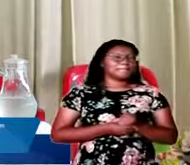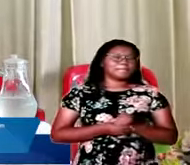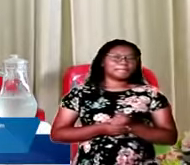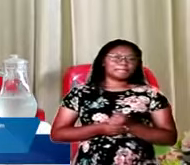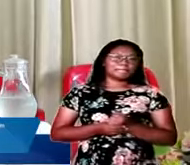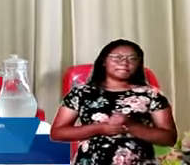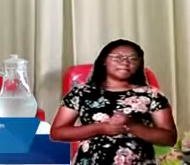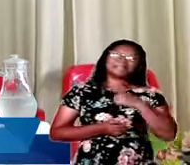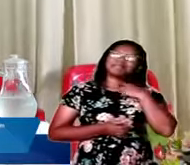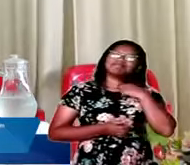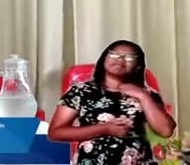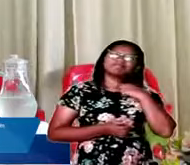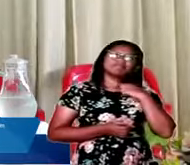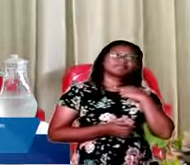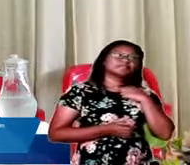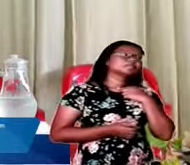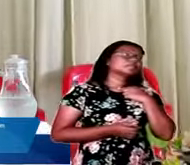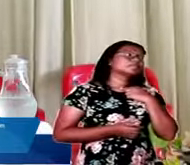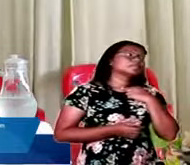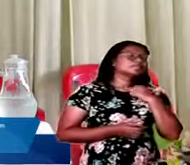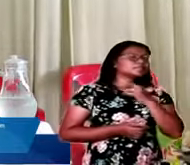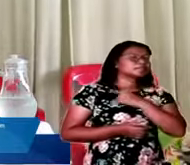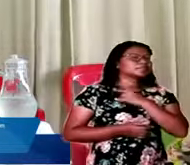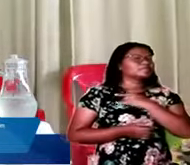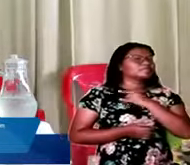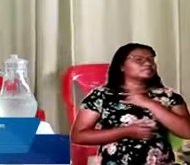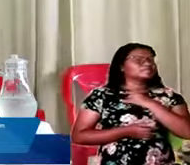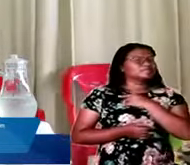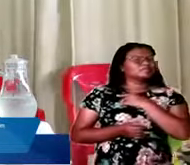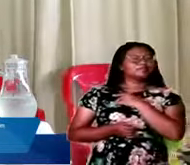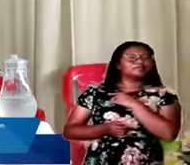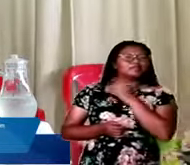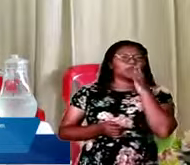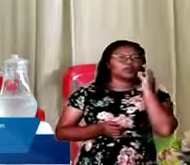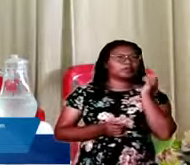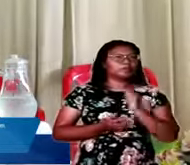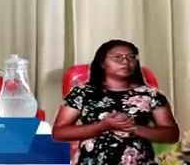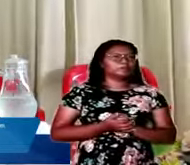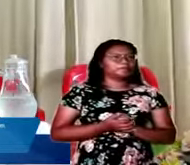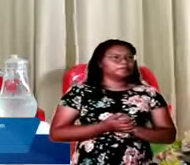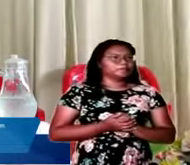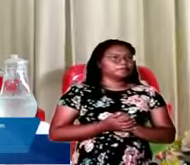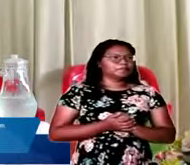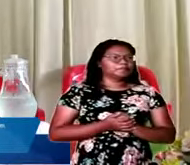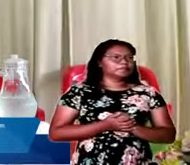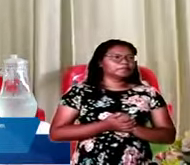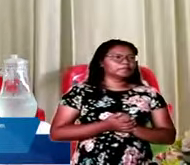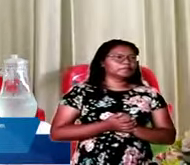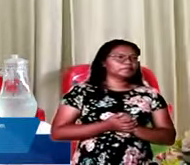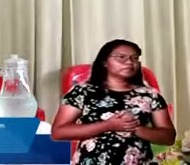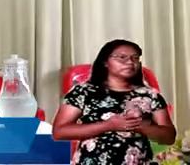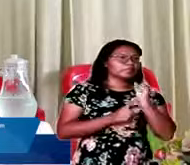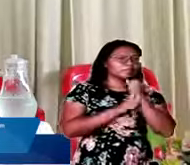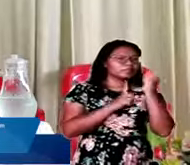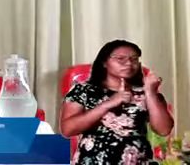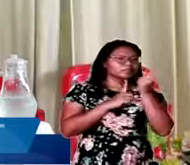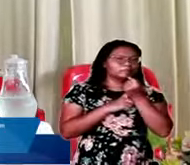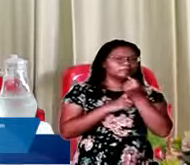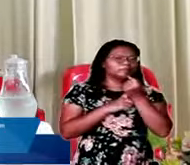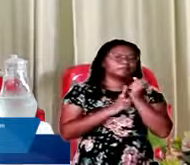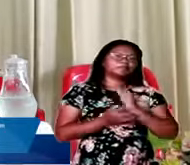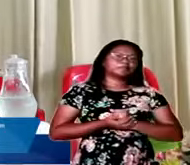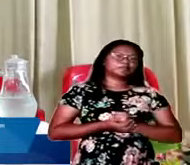A mí me gustó mucho algo que aprendí en la universidad de la visión social de la visión social de la sociedad.